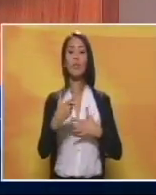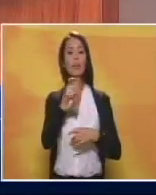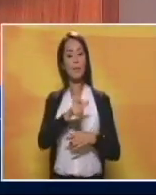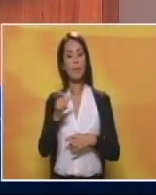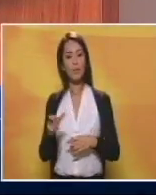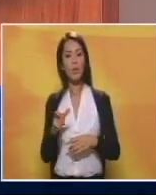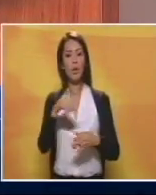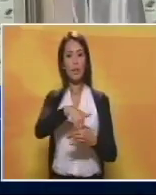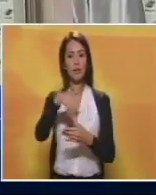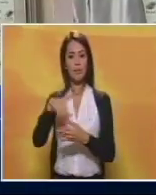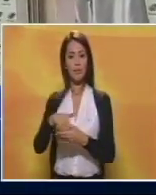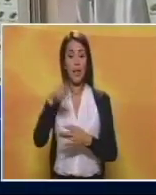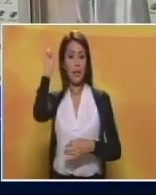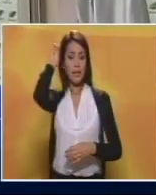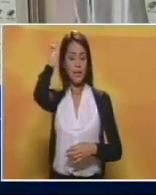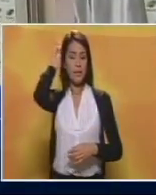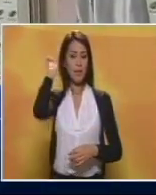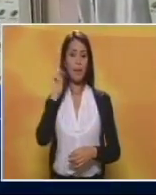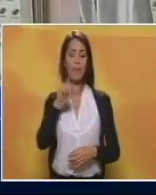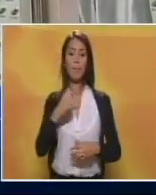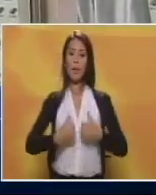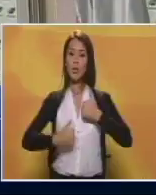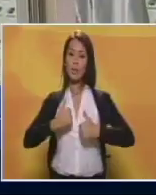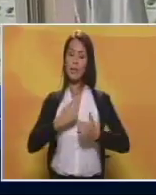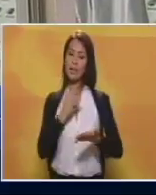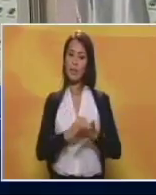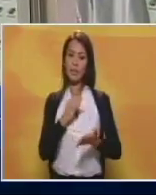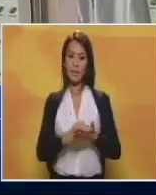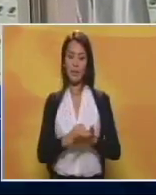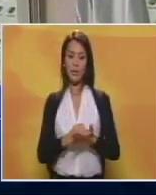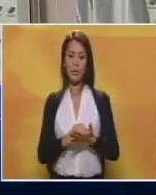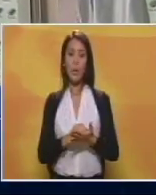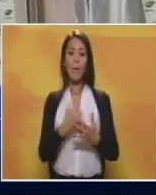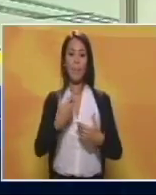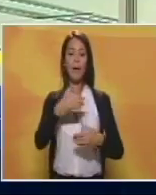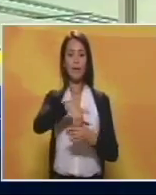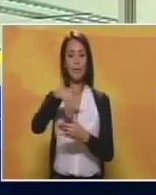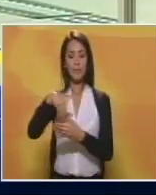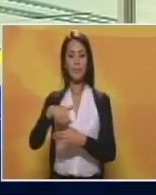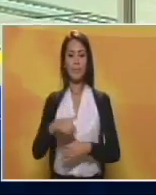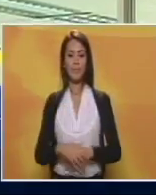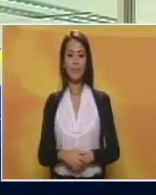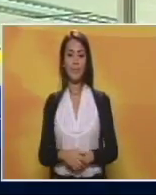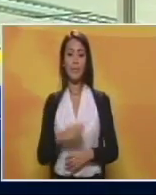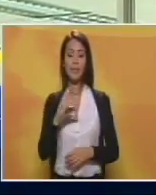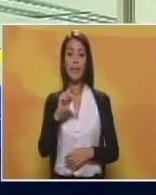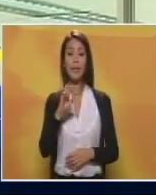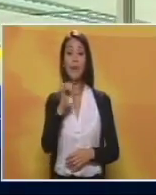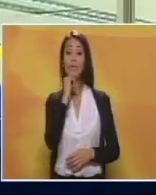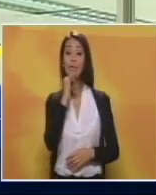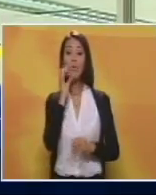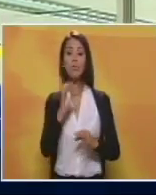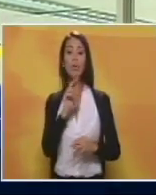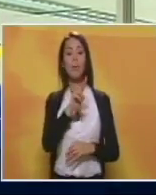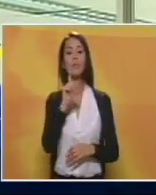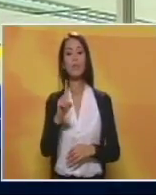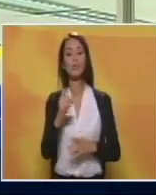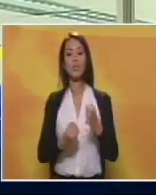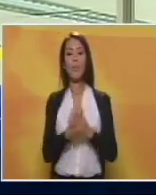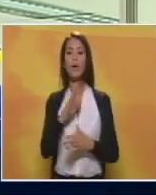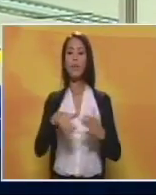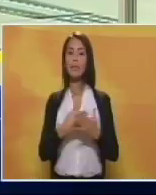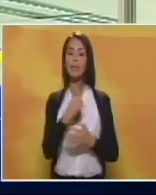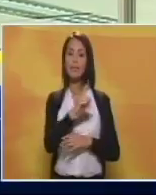comunidades y organizaciones indígenas y a los candidatos inscritos para la contienda electoral. El CNE informó que desde el 21 de mayo